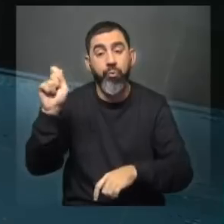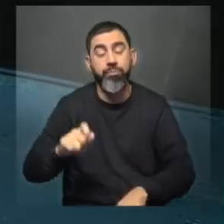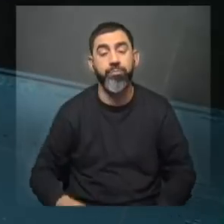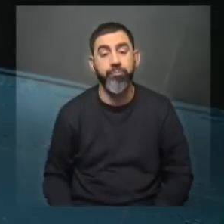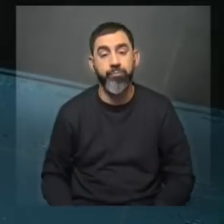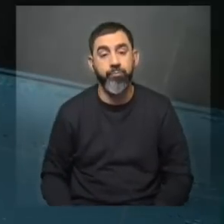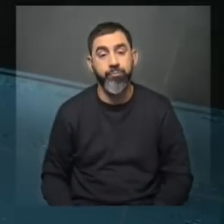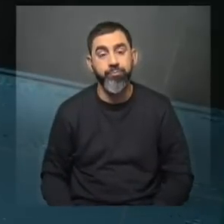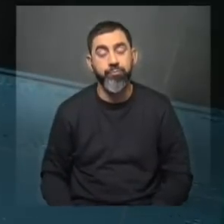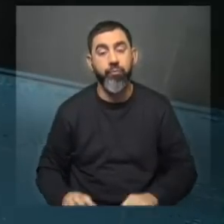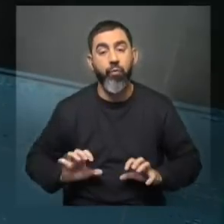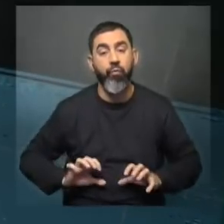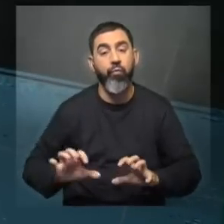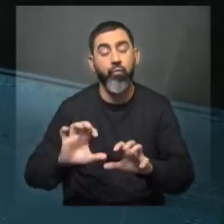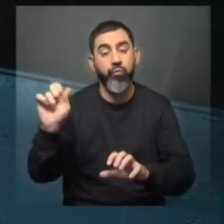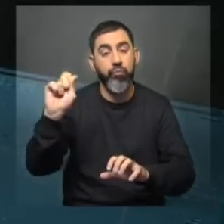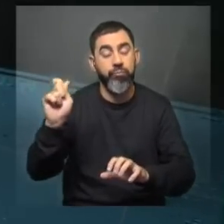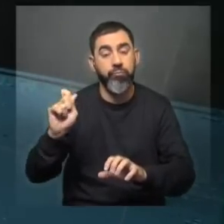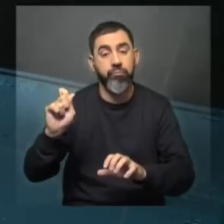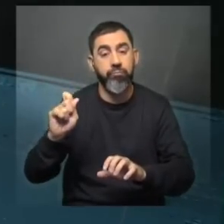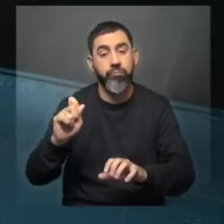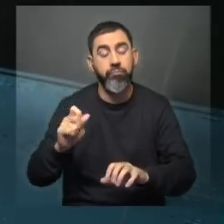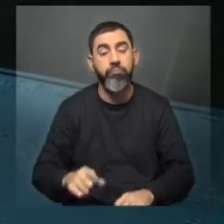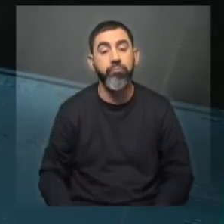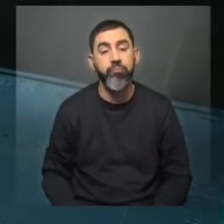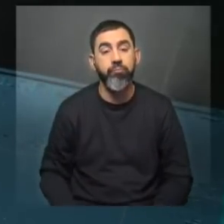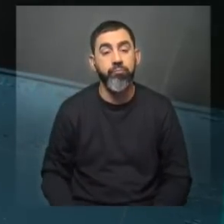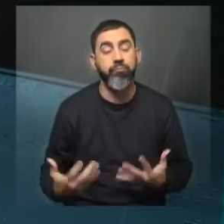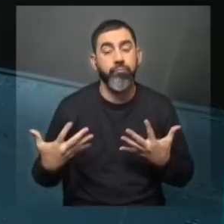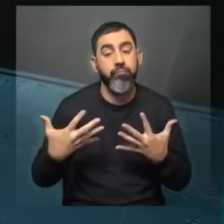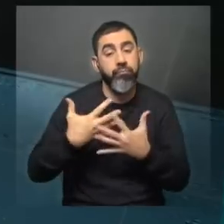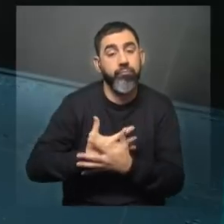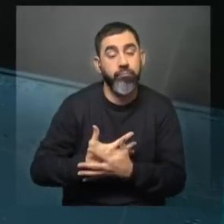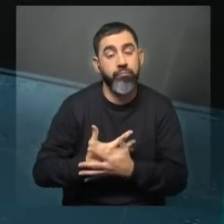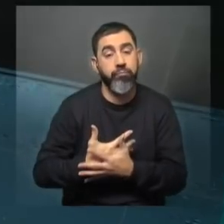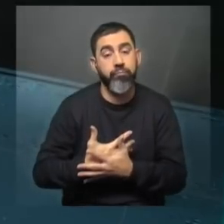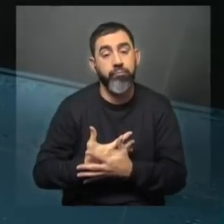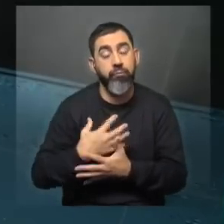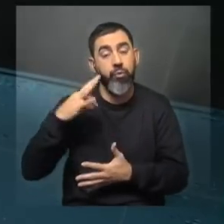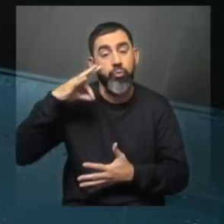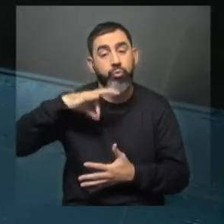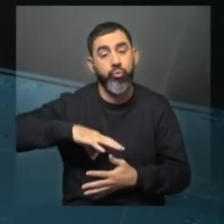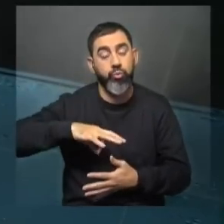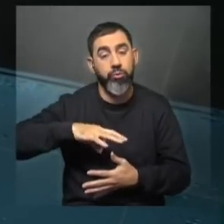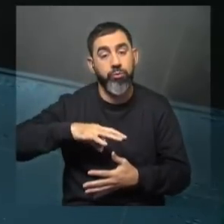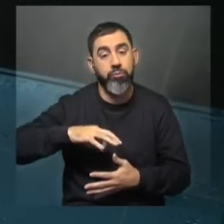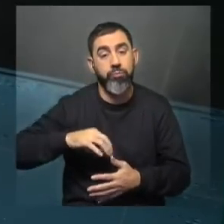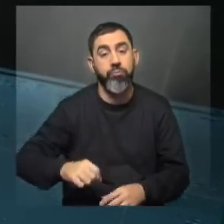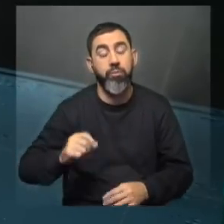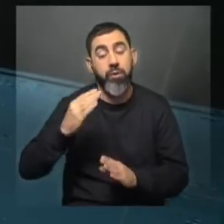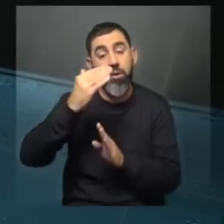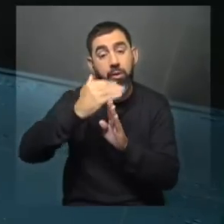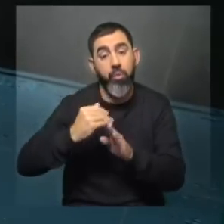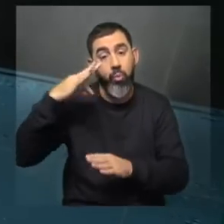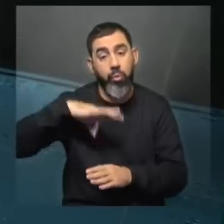para el funcionariado público estas medidas bueno de alguna manera afectan lo que es el ingreso salarial es una